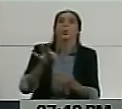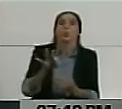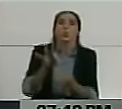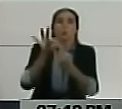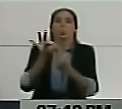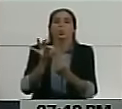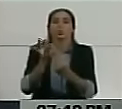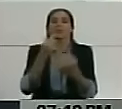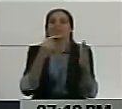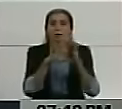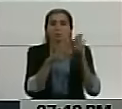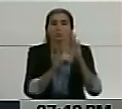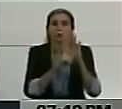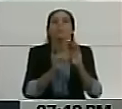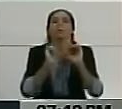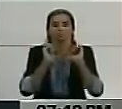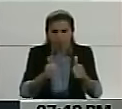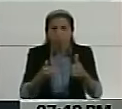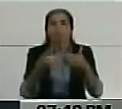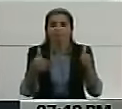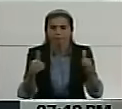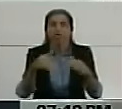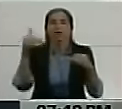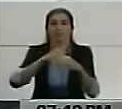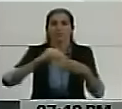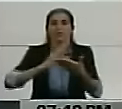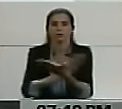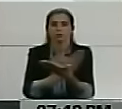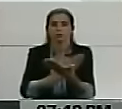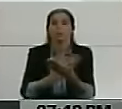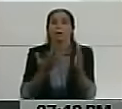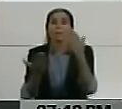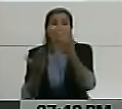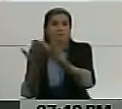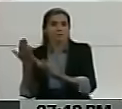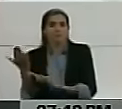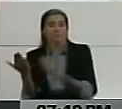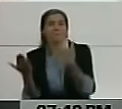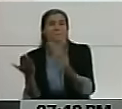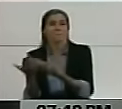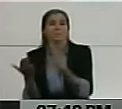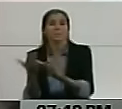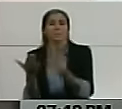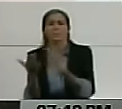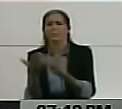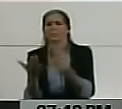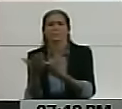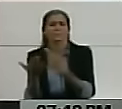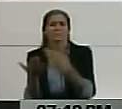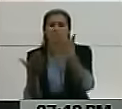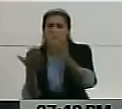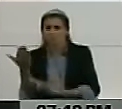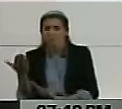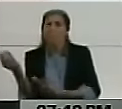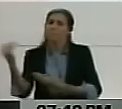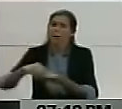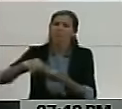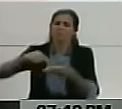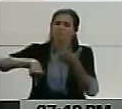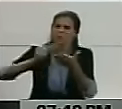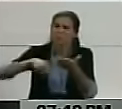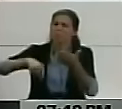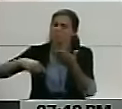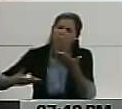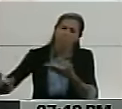la Constitución para activar el referendo revocatorio, sino además muchísimo más manifestaciones de voluntad y muchísima